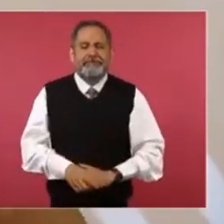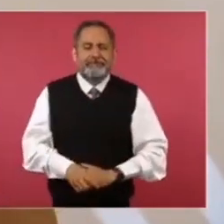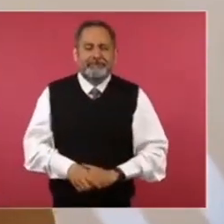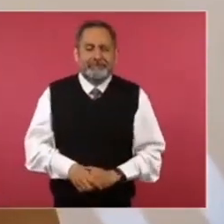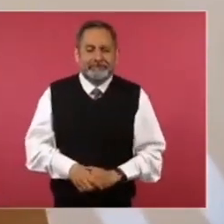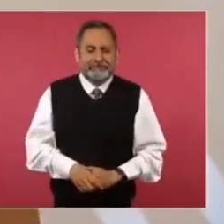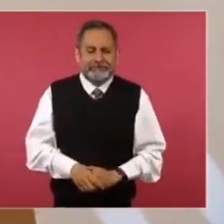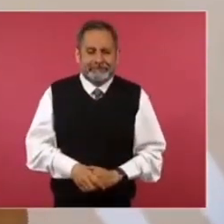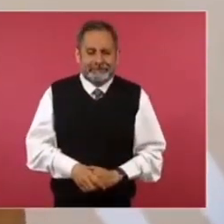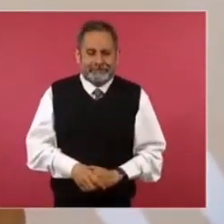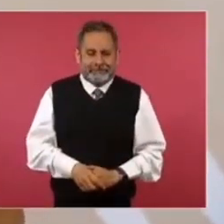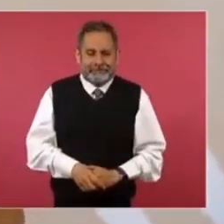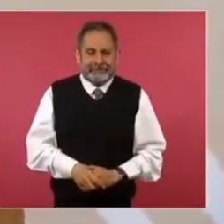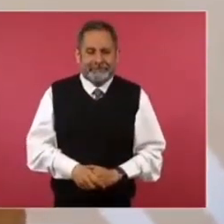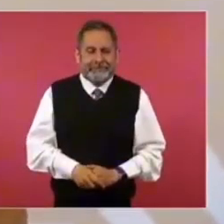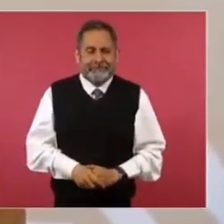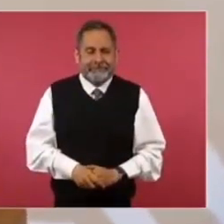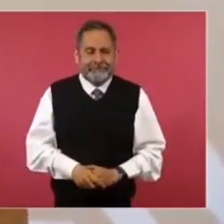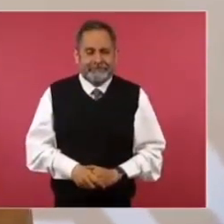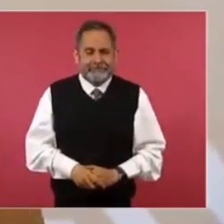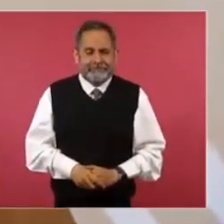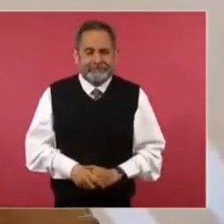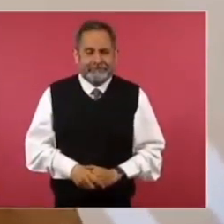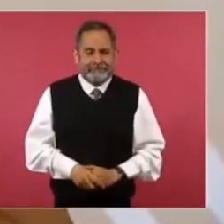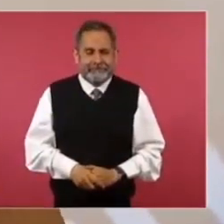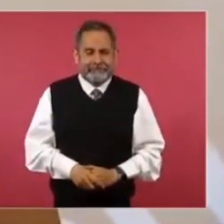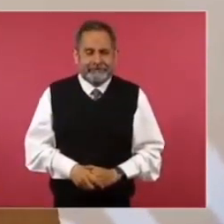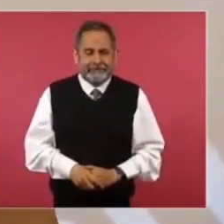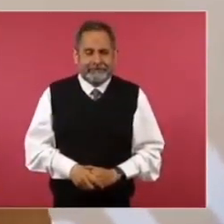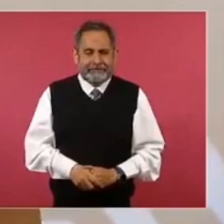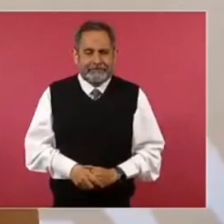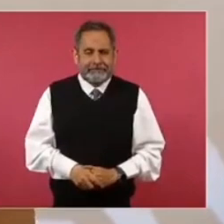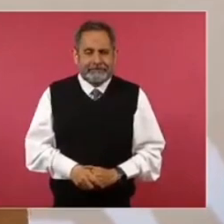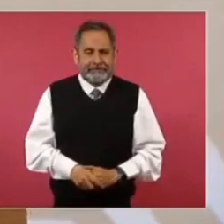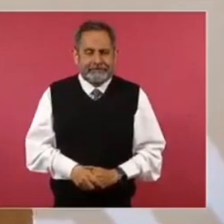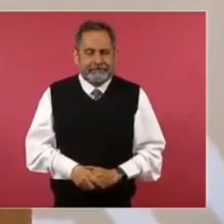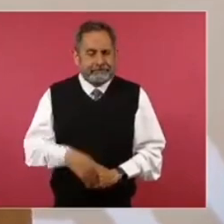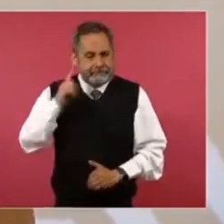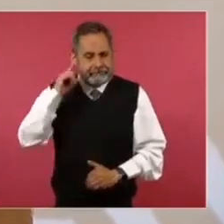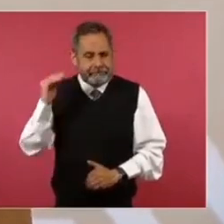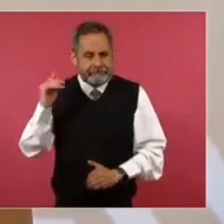Saludar a las niñeras nada más. ¿Eh? Saludar a las niñeras